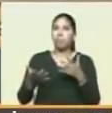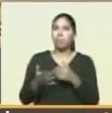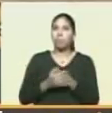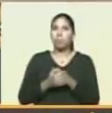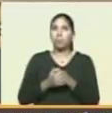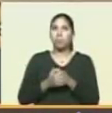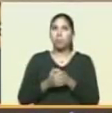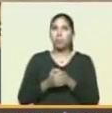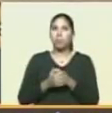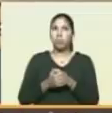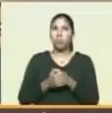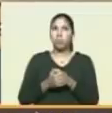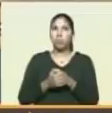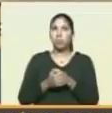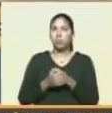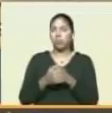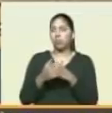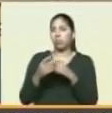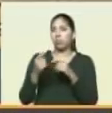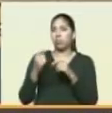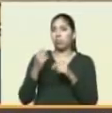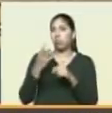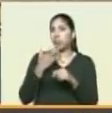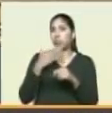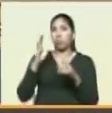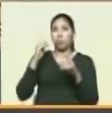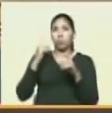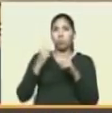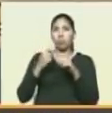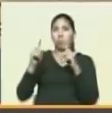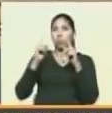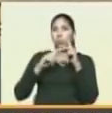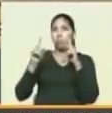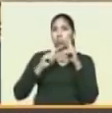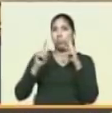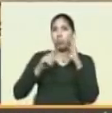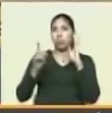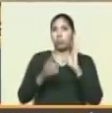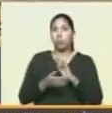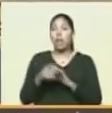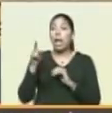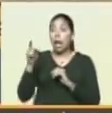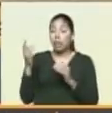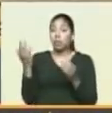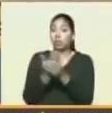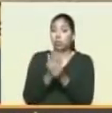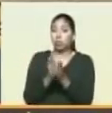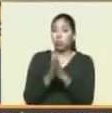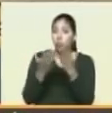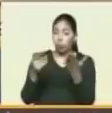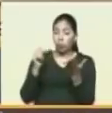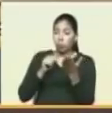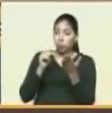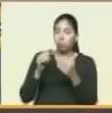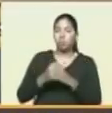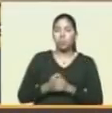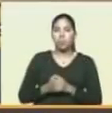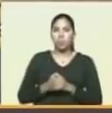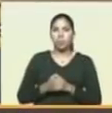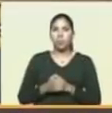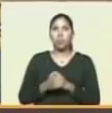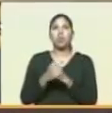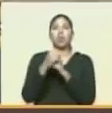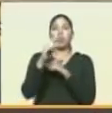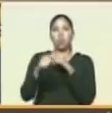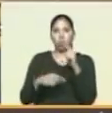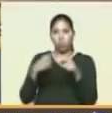accesorias, etcétera, etcétera. Ahí está ese documento. Ahí está ese planteamiento. Luego el